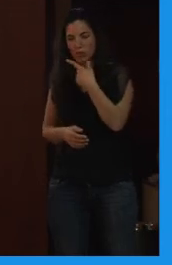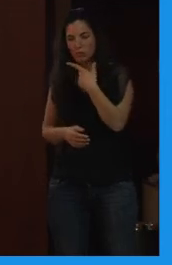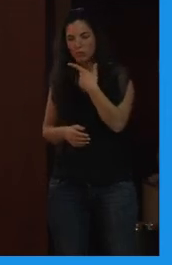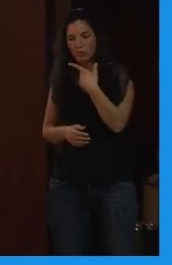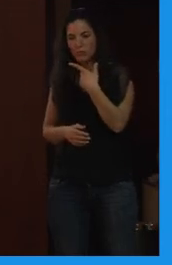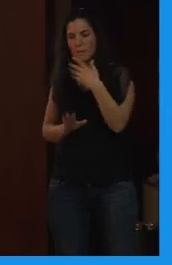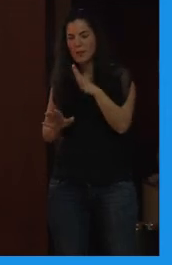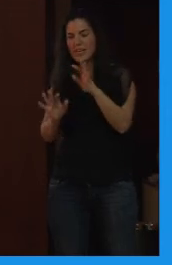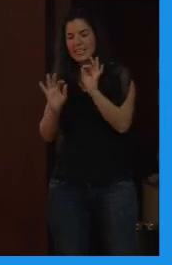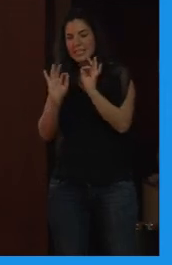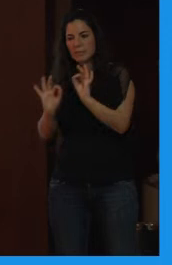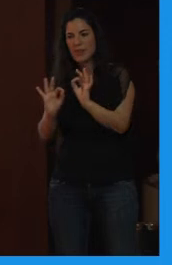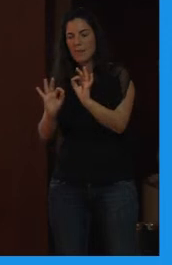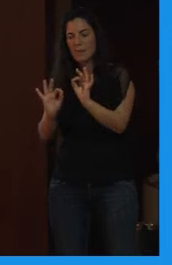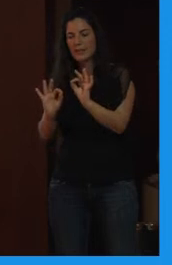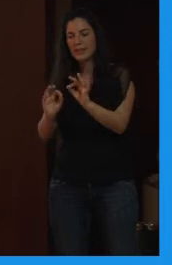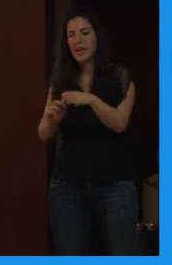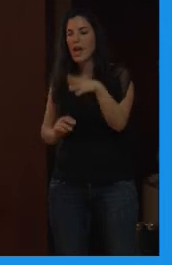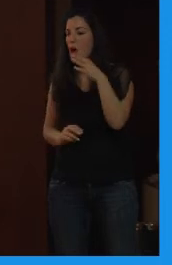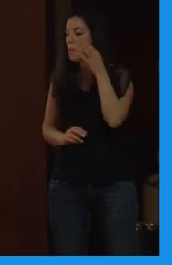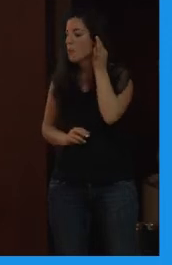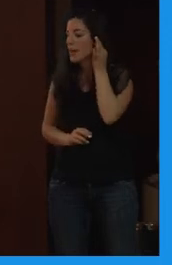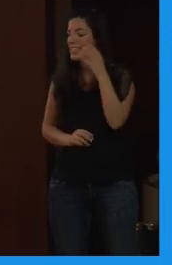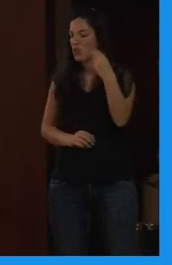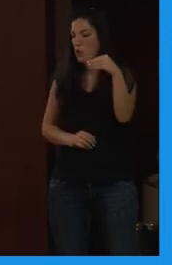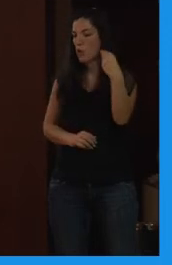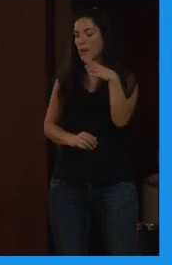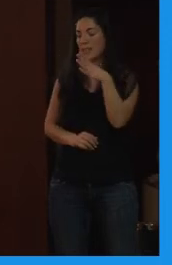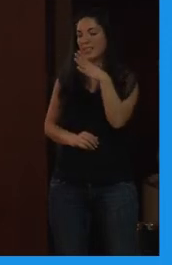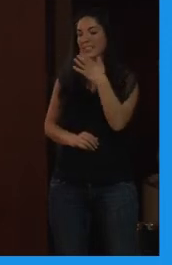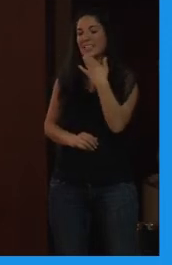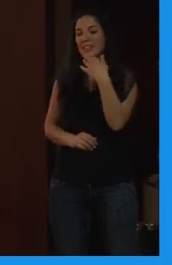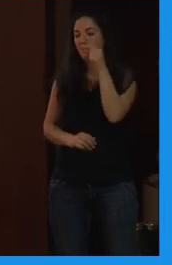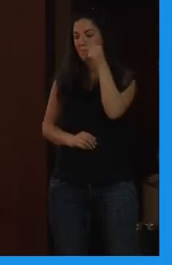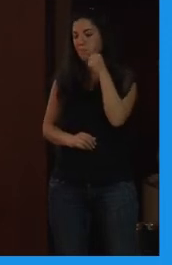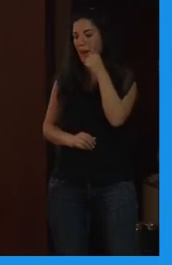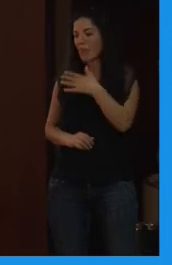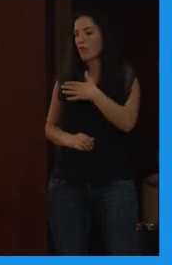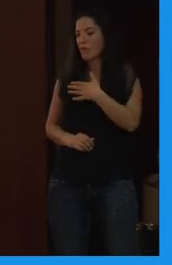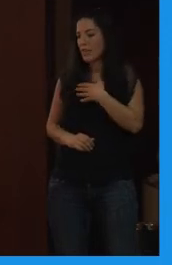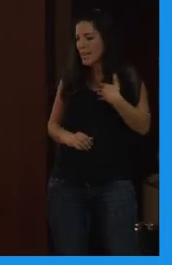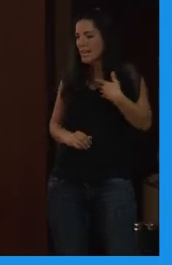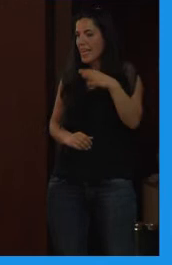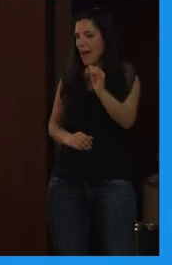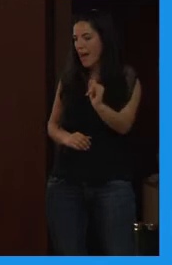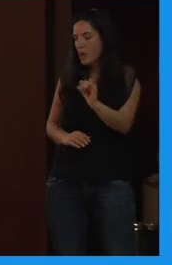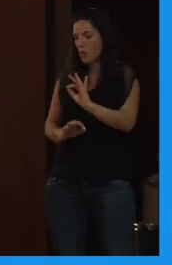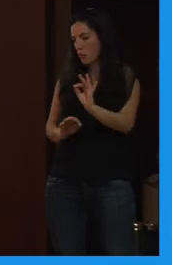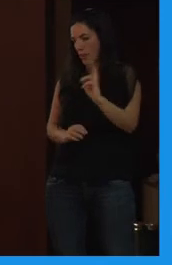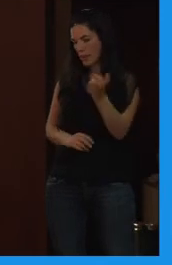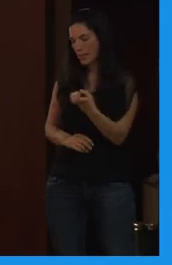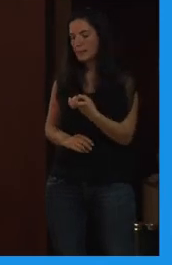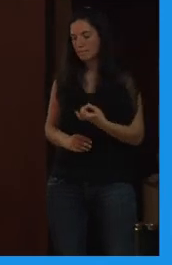las mujeres más jóvenes por el beneficio potencial de un embarazo. Incluso puede haber abortos de repetición si hay un hipotiroidismo